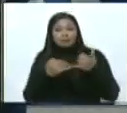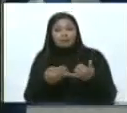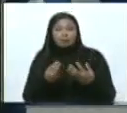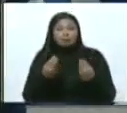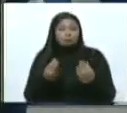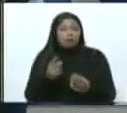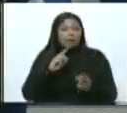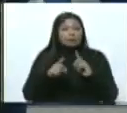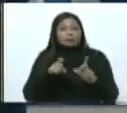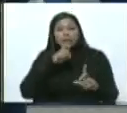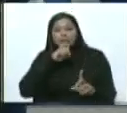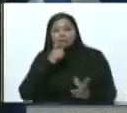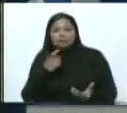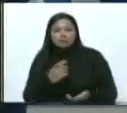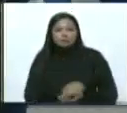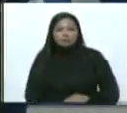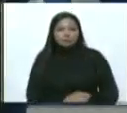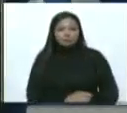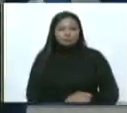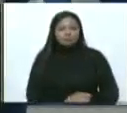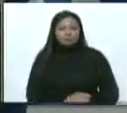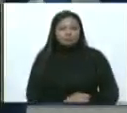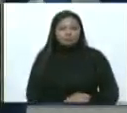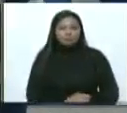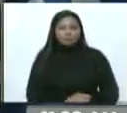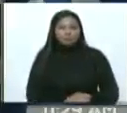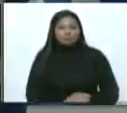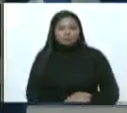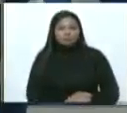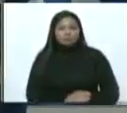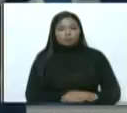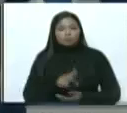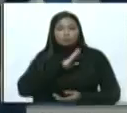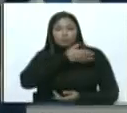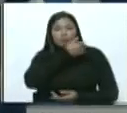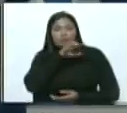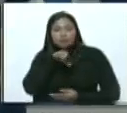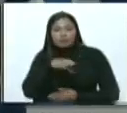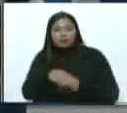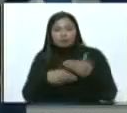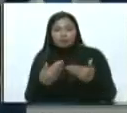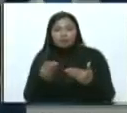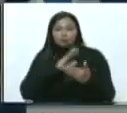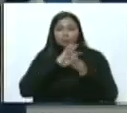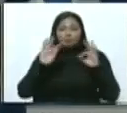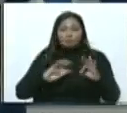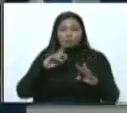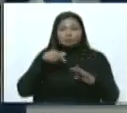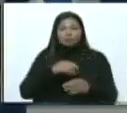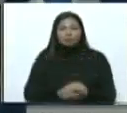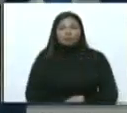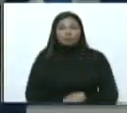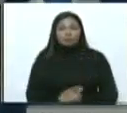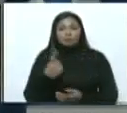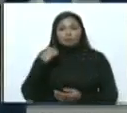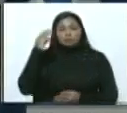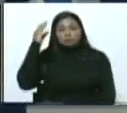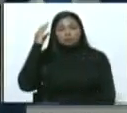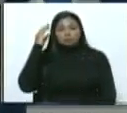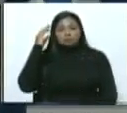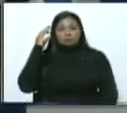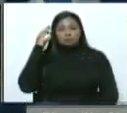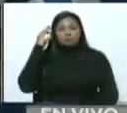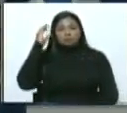veces tan difícil, del propio jefe de Estado, que tiene conciencia de lo que estamos